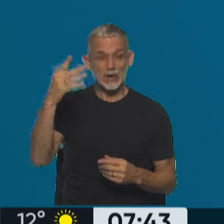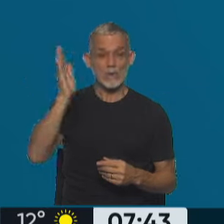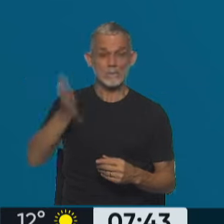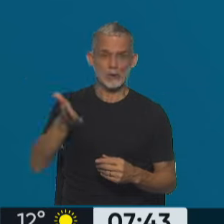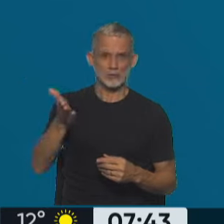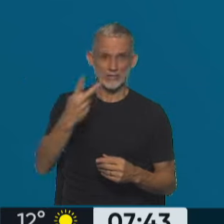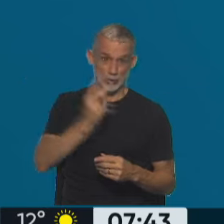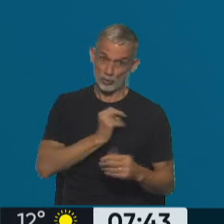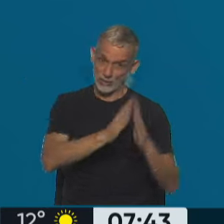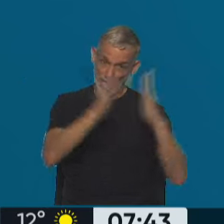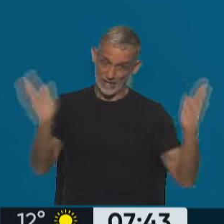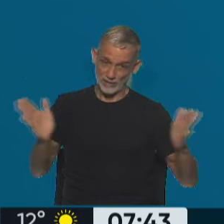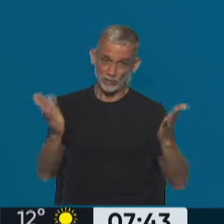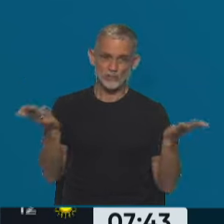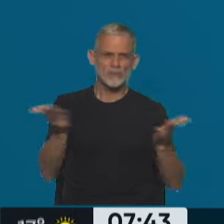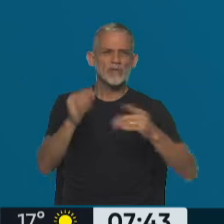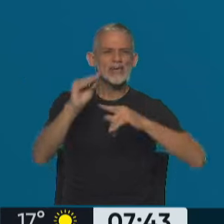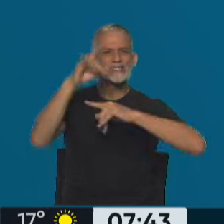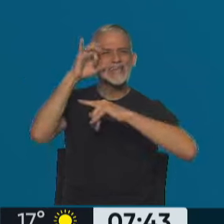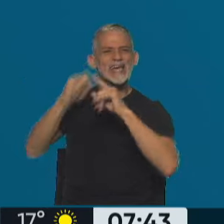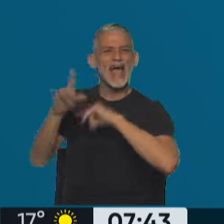265%. Esta la encuentran en